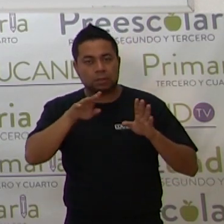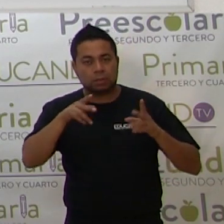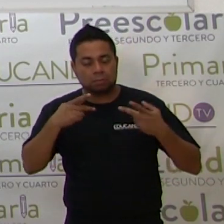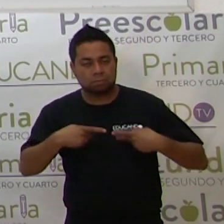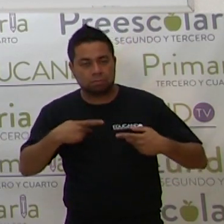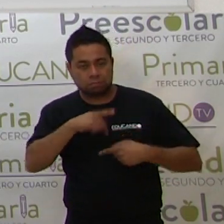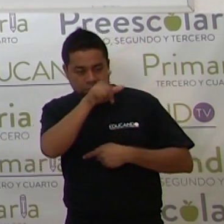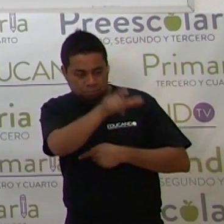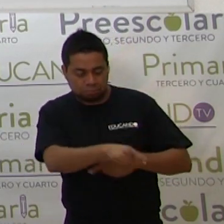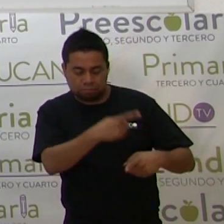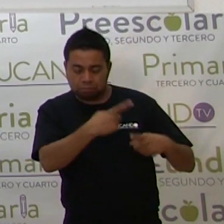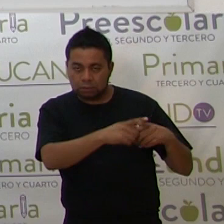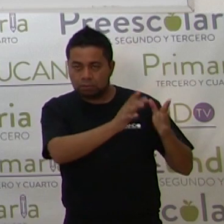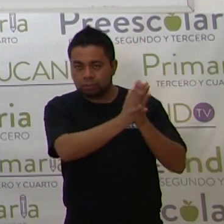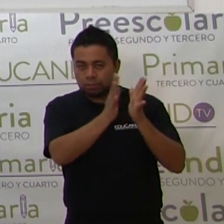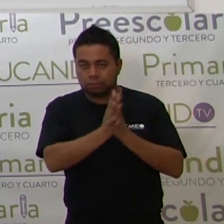participaron.